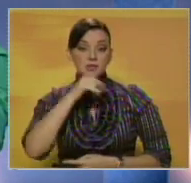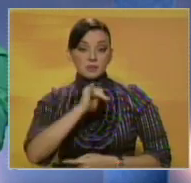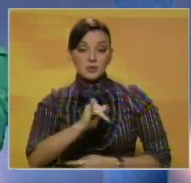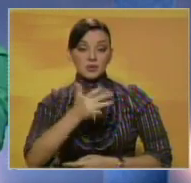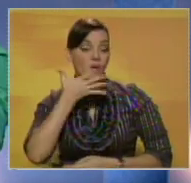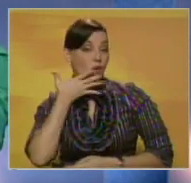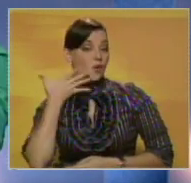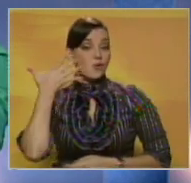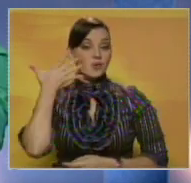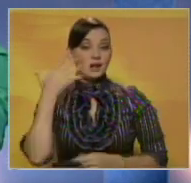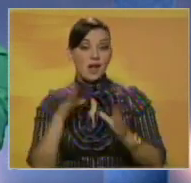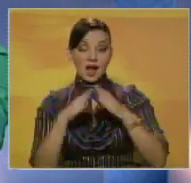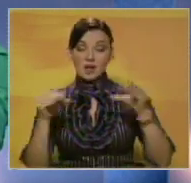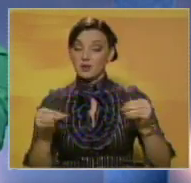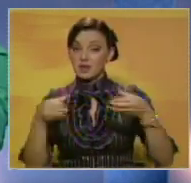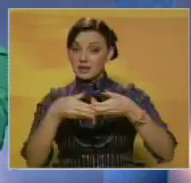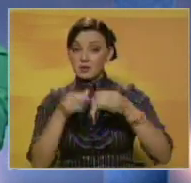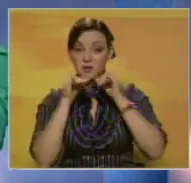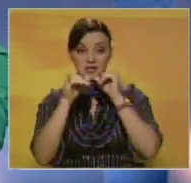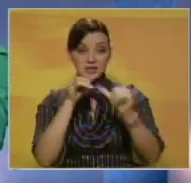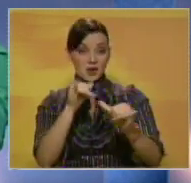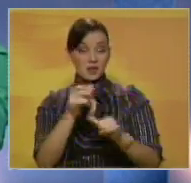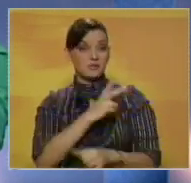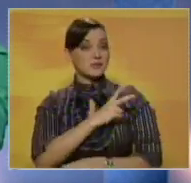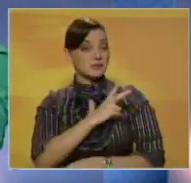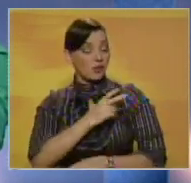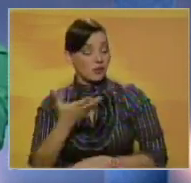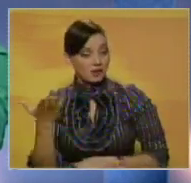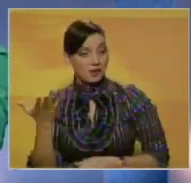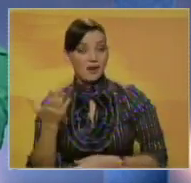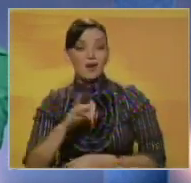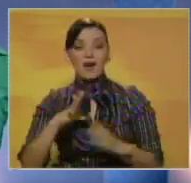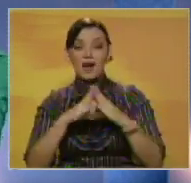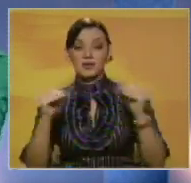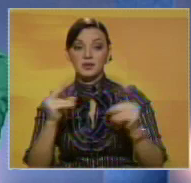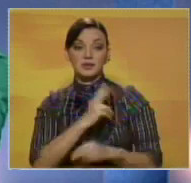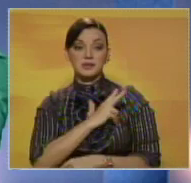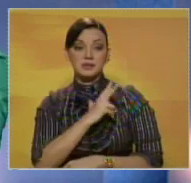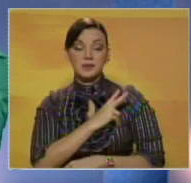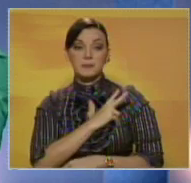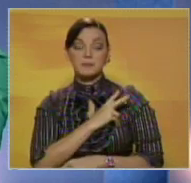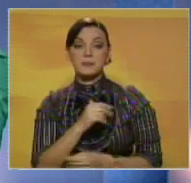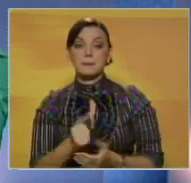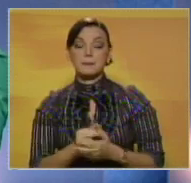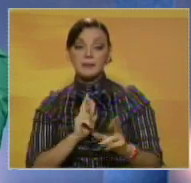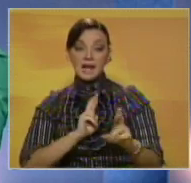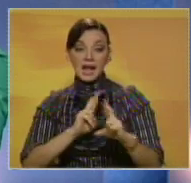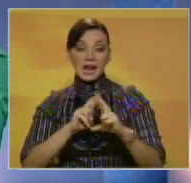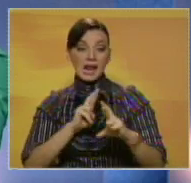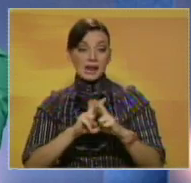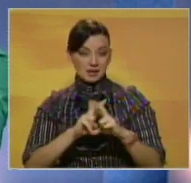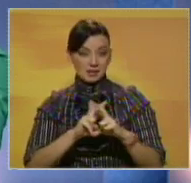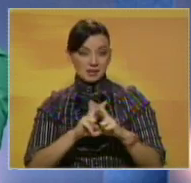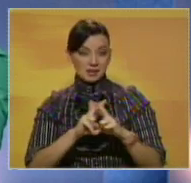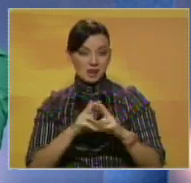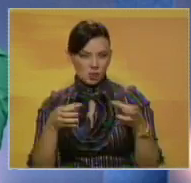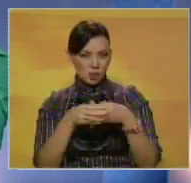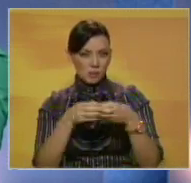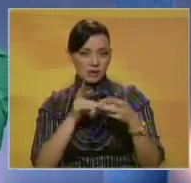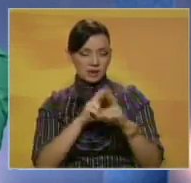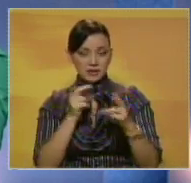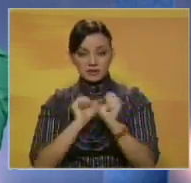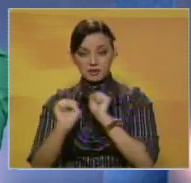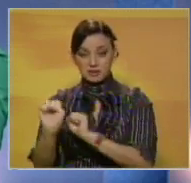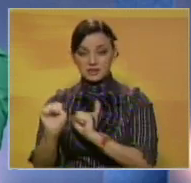llena de orgullo a todo el equipo de Noticiero Venevisión y, por supuesto, a toda Venevisión. La Red por la Defensa del Trabajo y Constitución otorgó